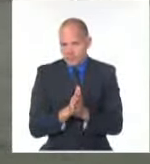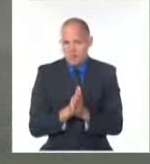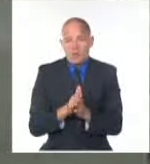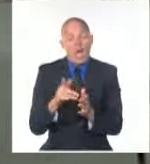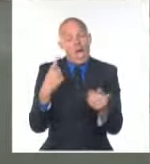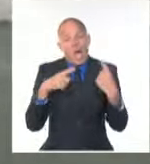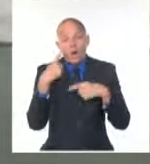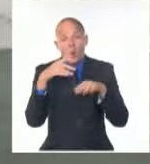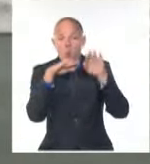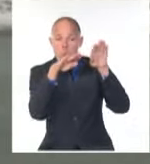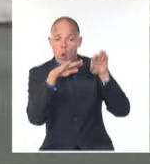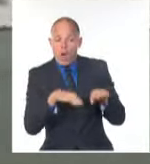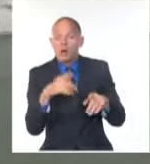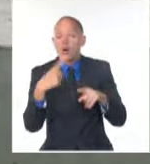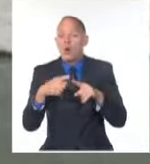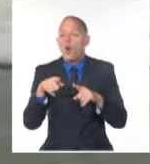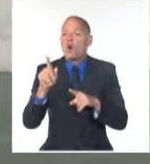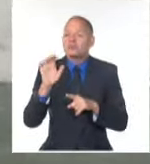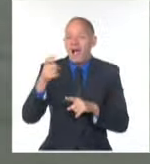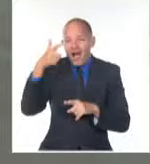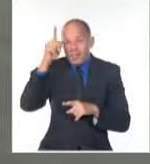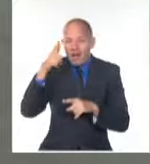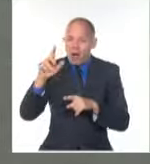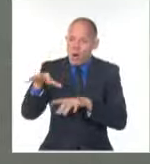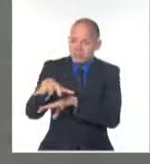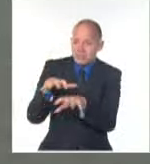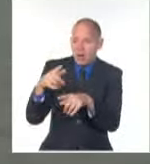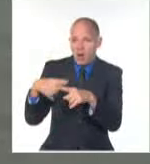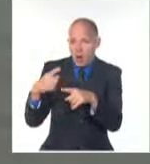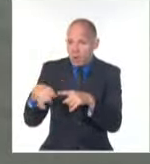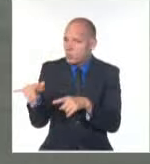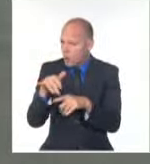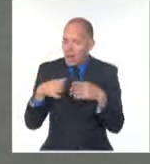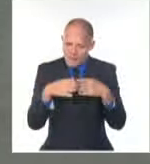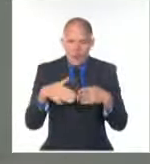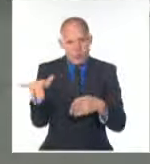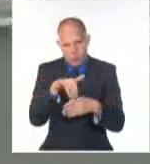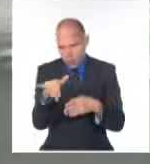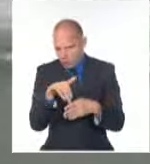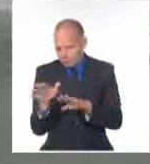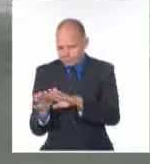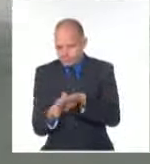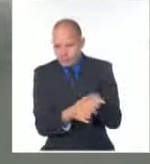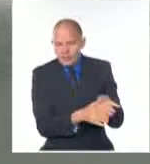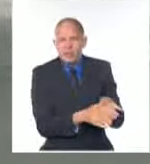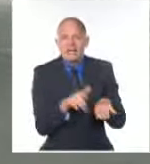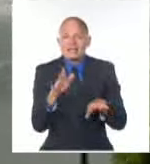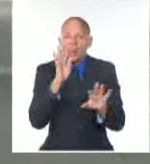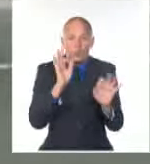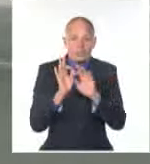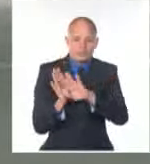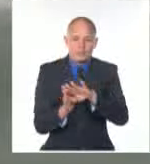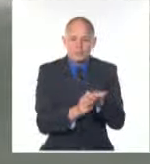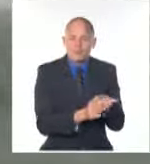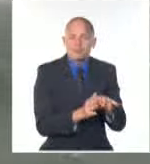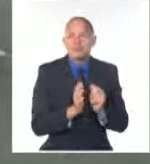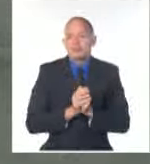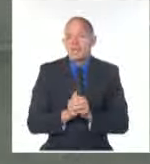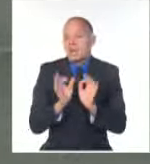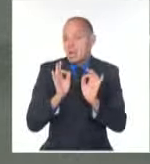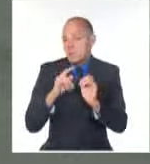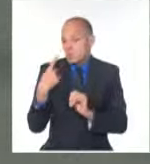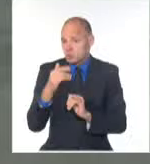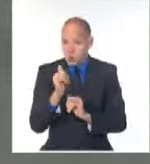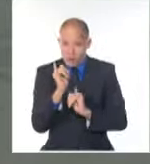resguardo animales y embarcaciones Asimismo fueron protegidos los establecimientos estatales nosotros Seguiremos